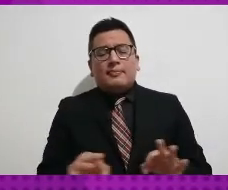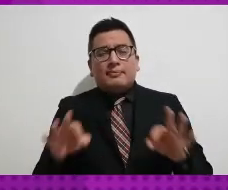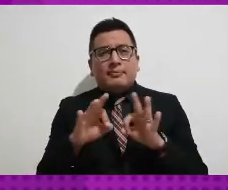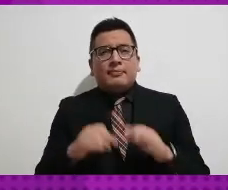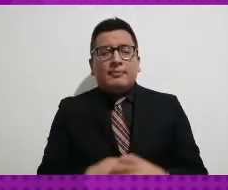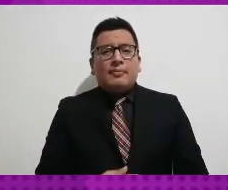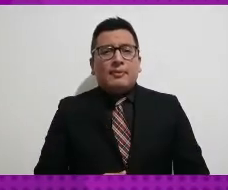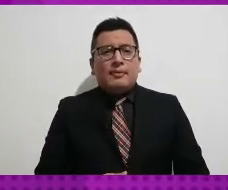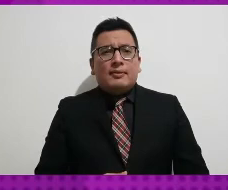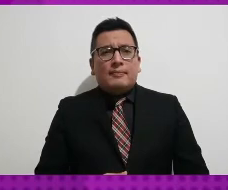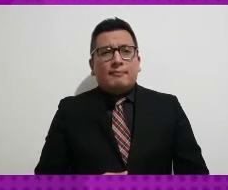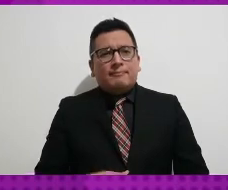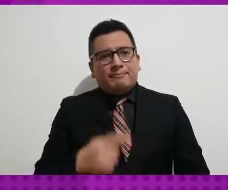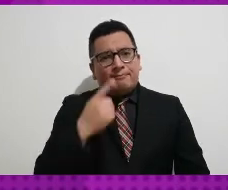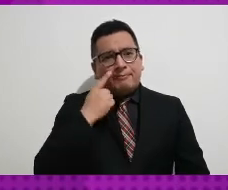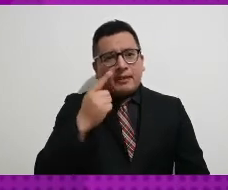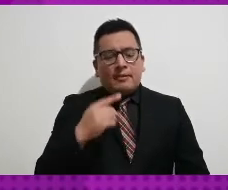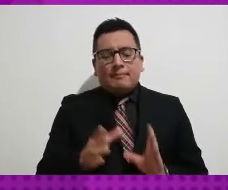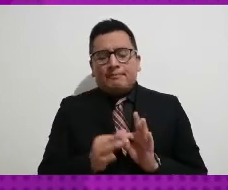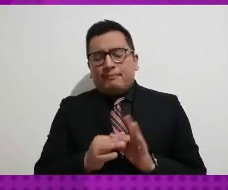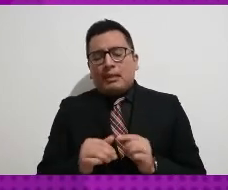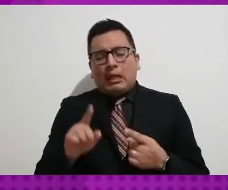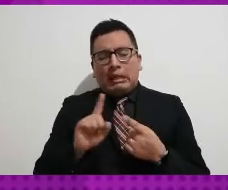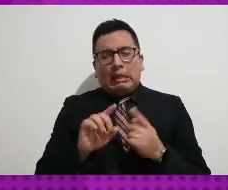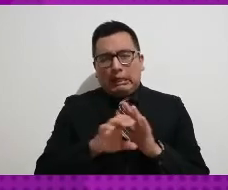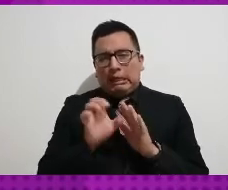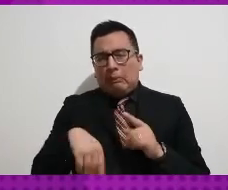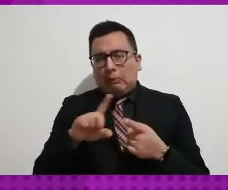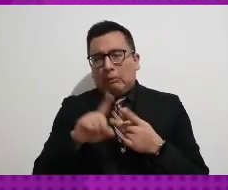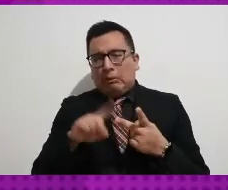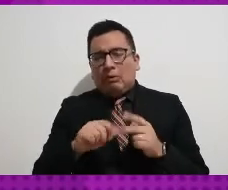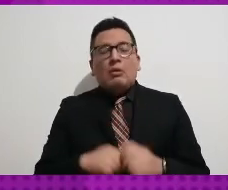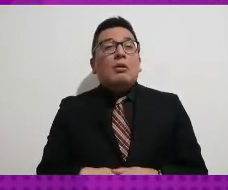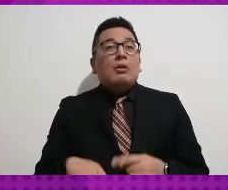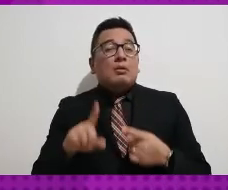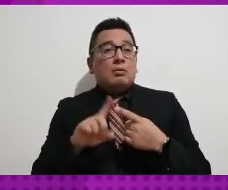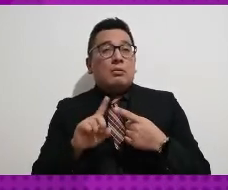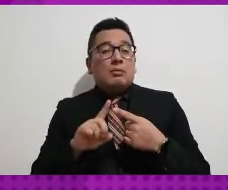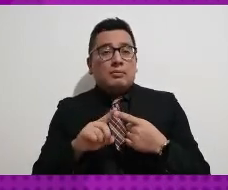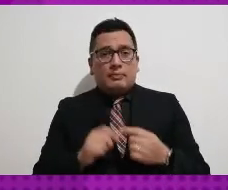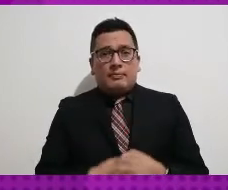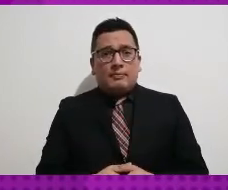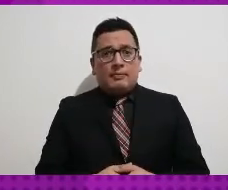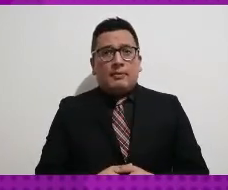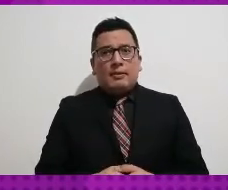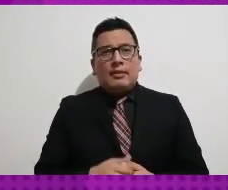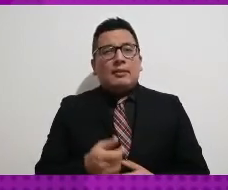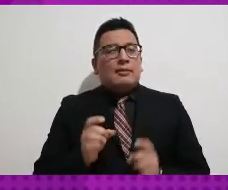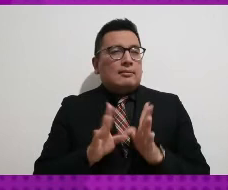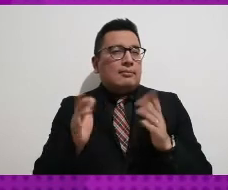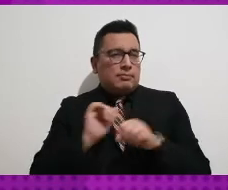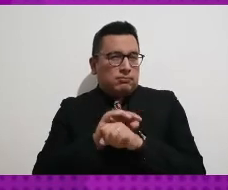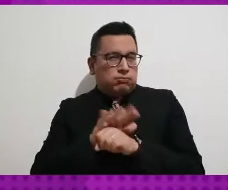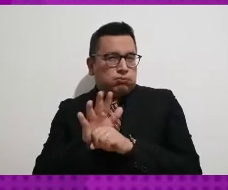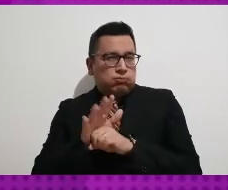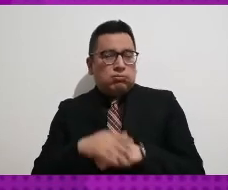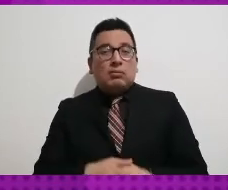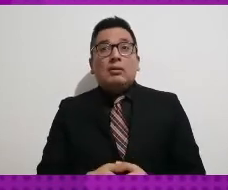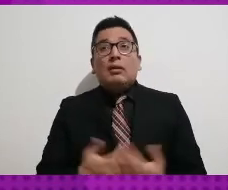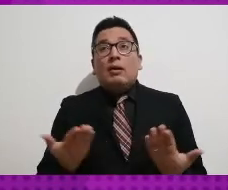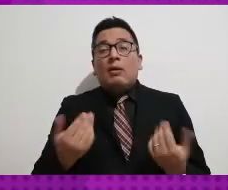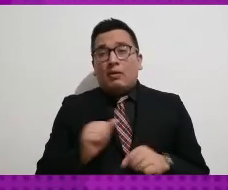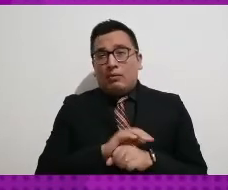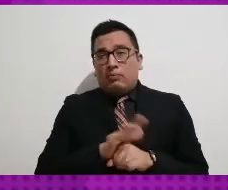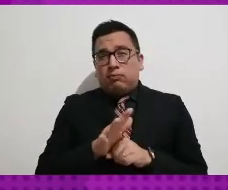importante bueno, dos, si me permites comentarte dos. El primero es relacionado desafortunadamente con la pandemia. A raíz de la pandemia se